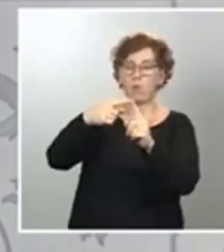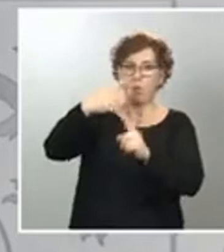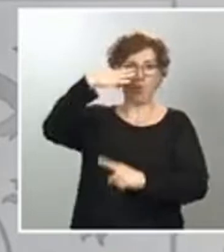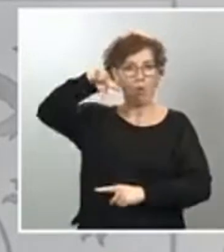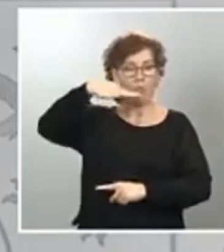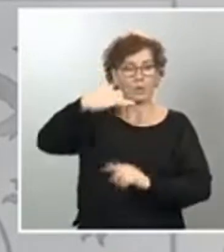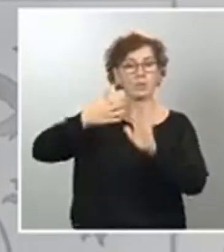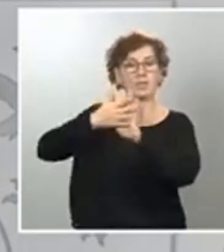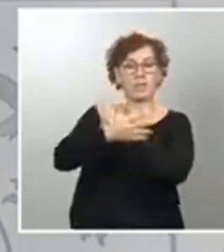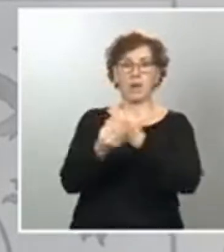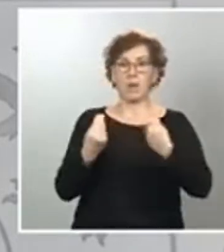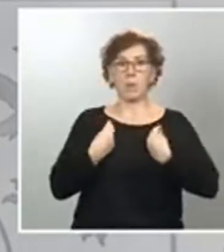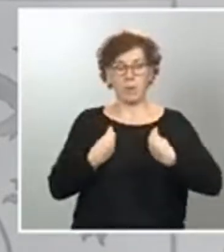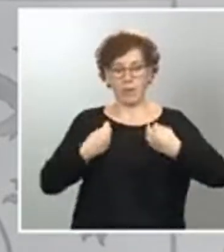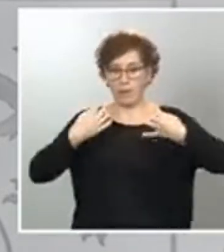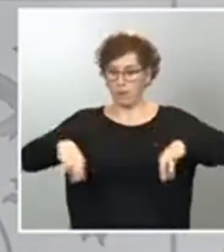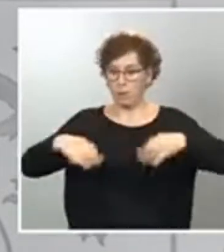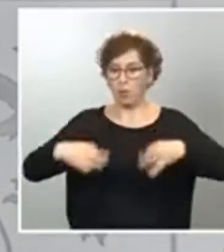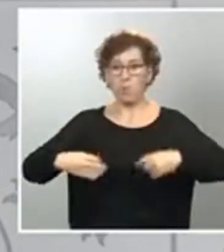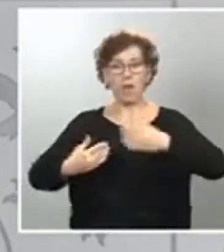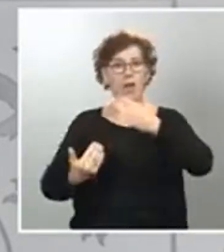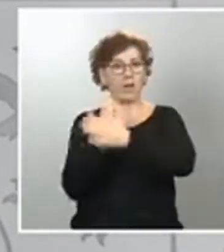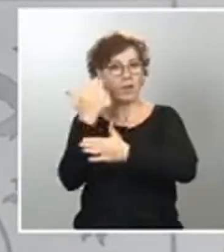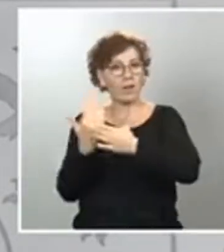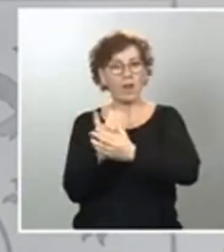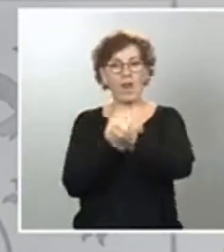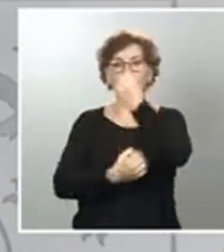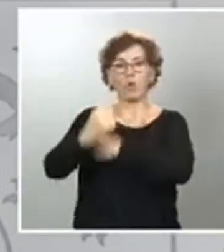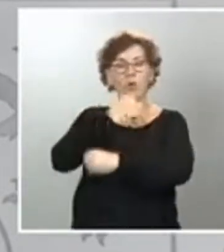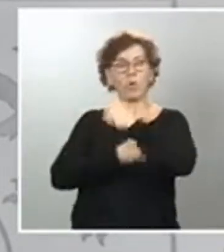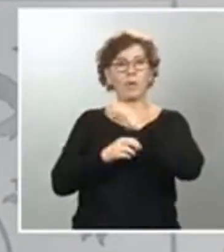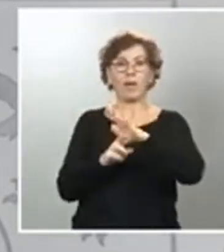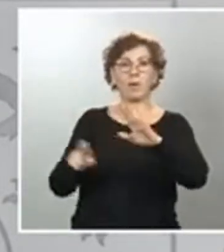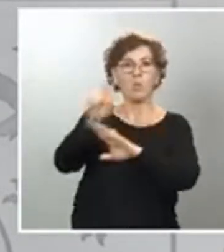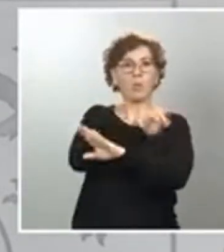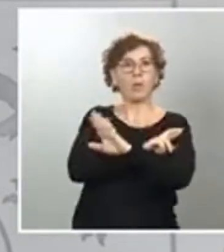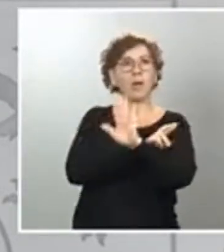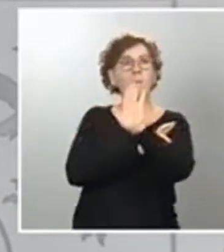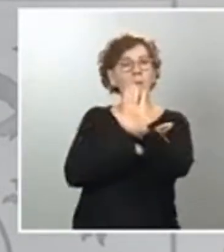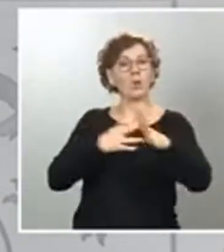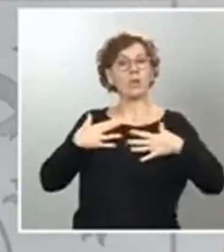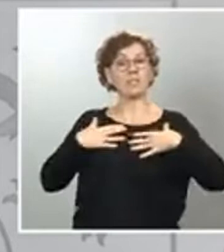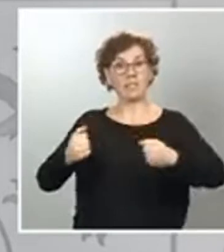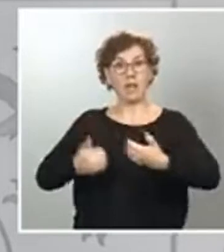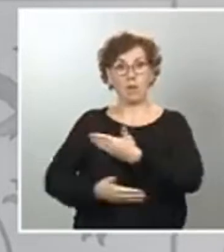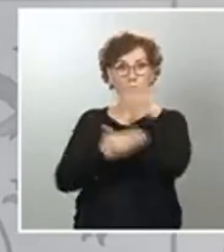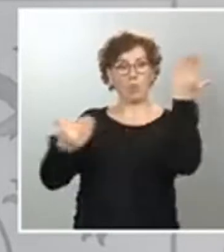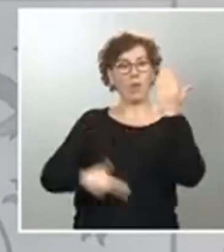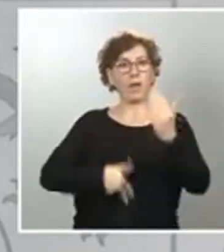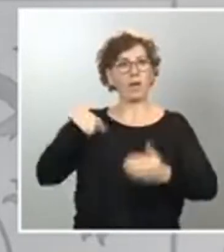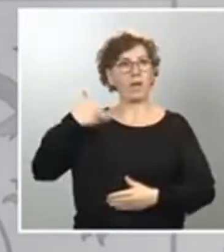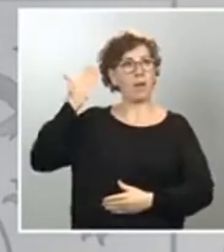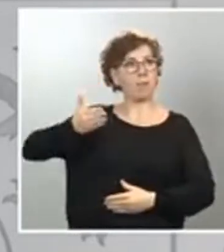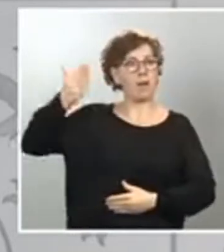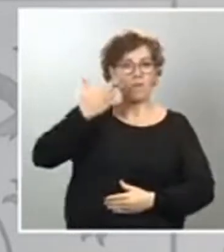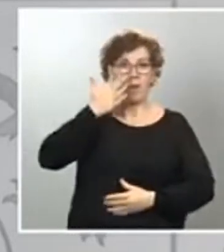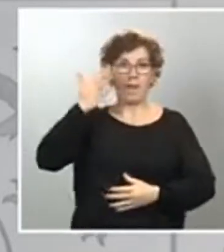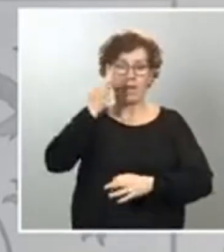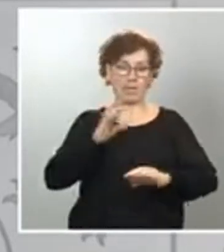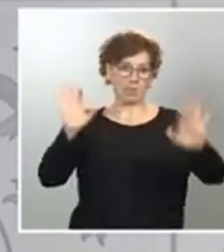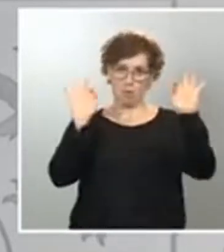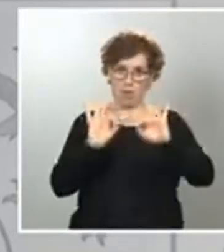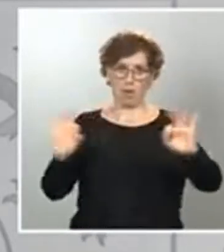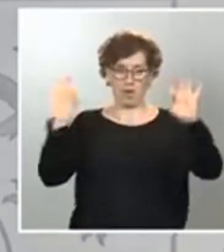cotidiana y la actividad económica sin poner en riesgo la salud colectiva. Quiero destacar que el único propósito de este plan